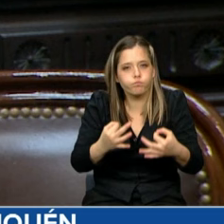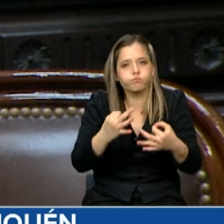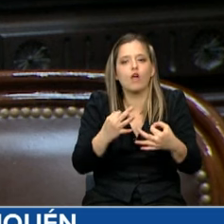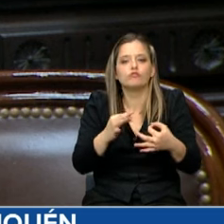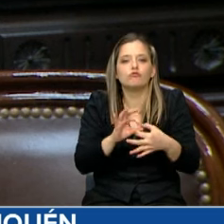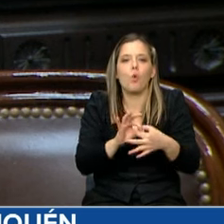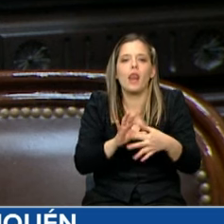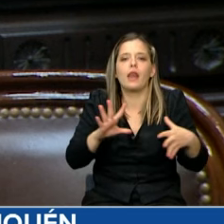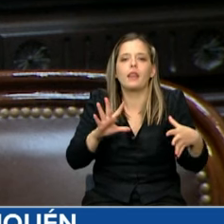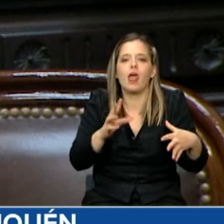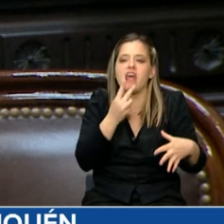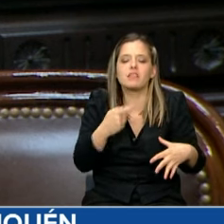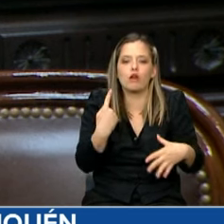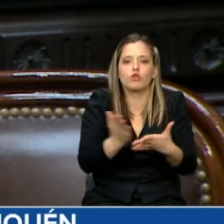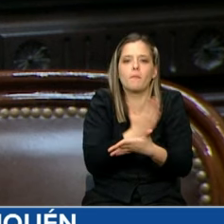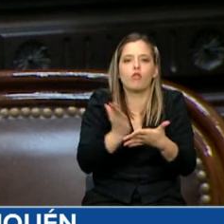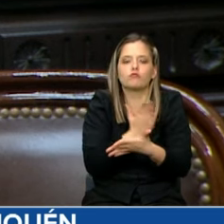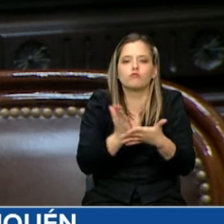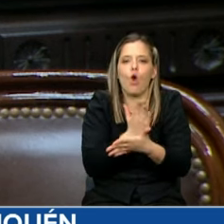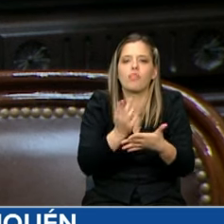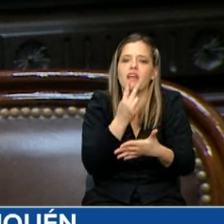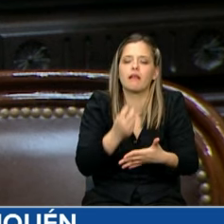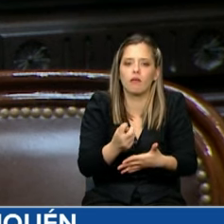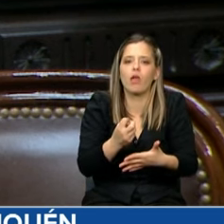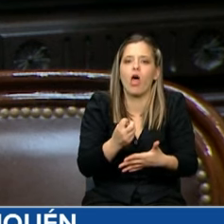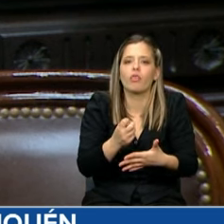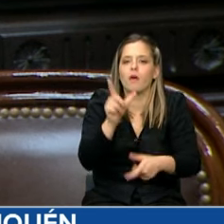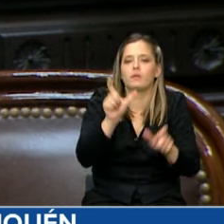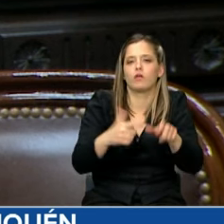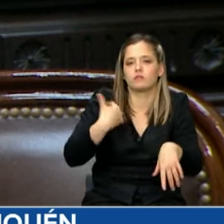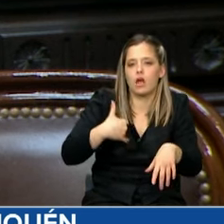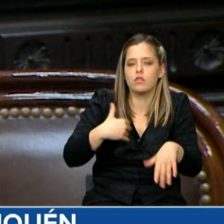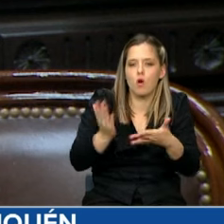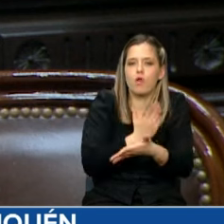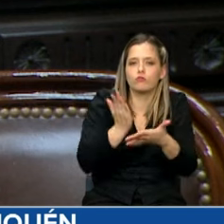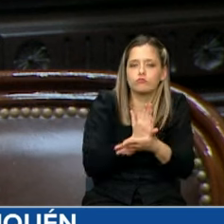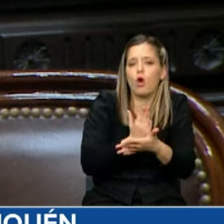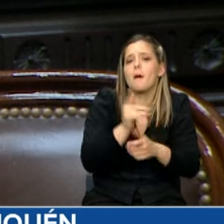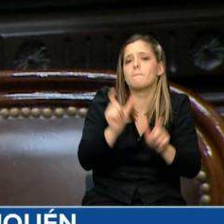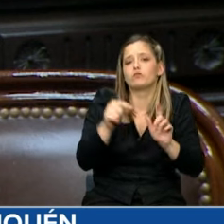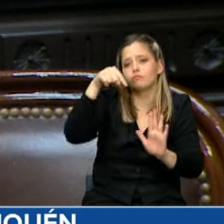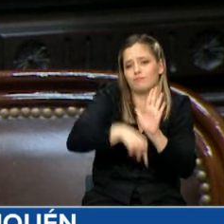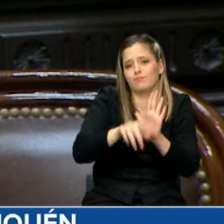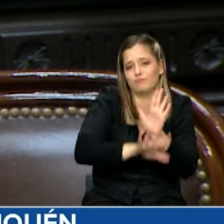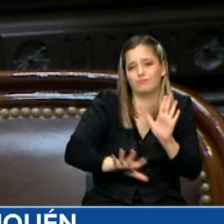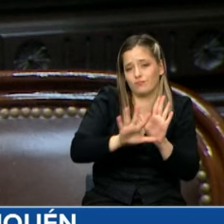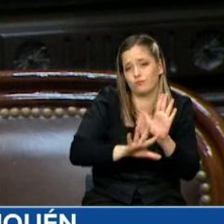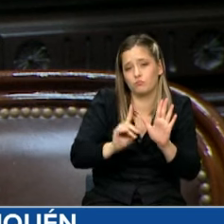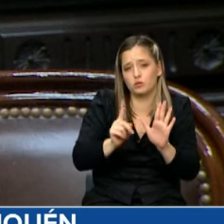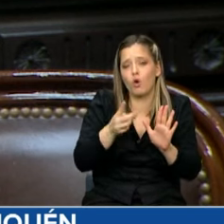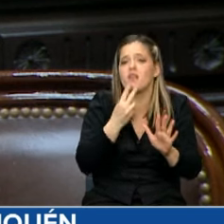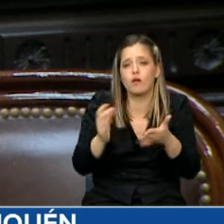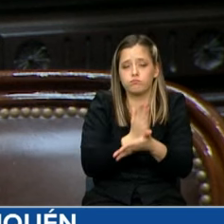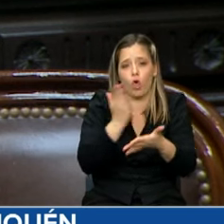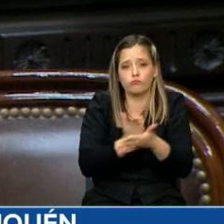hemos sabido construir argentinos los patagónicos y también cada uno de los rincones como Rincón de los